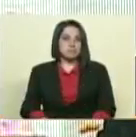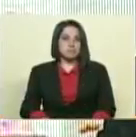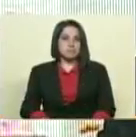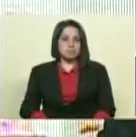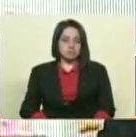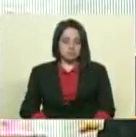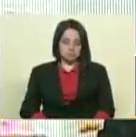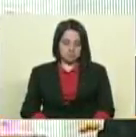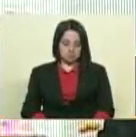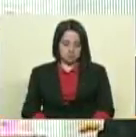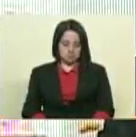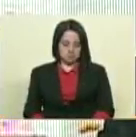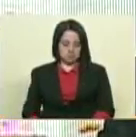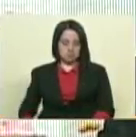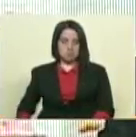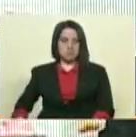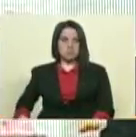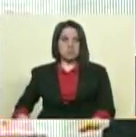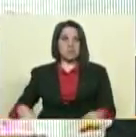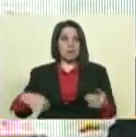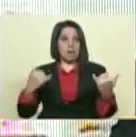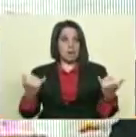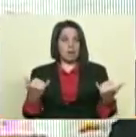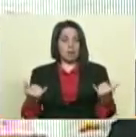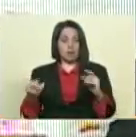Aquí me está llegando el carné.